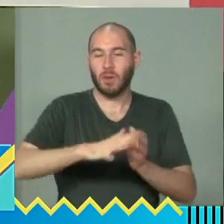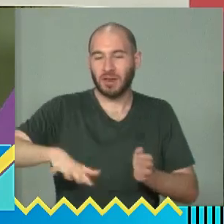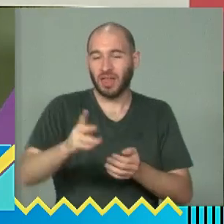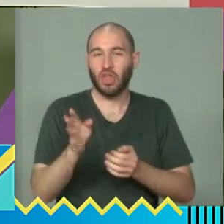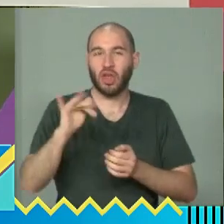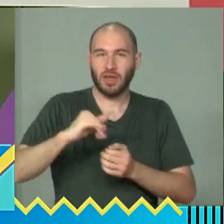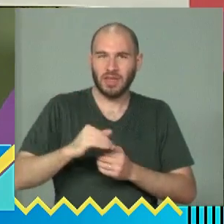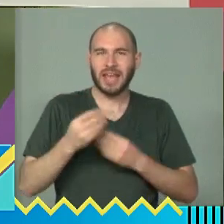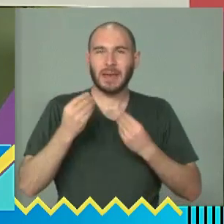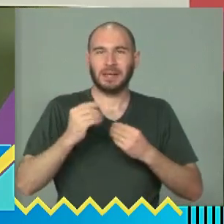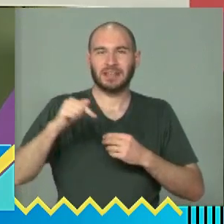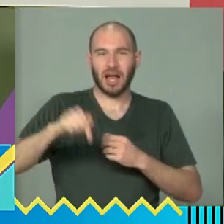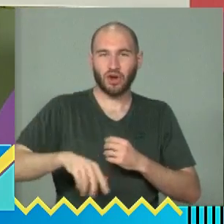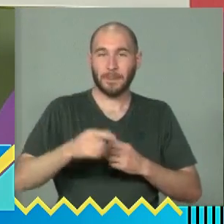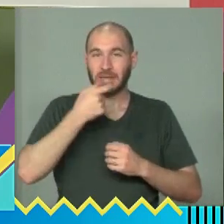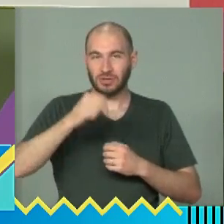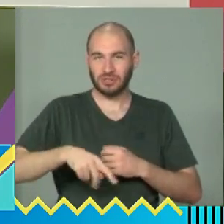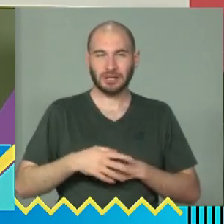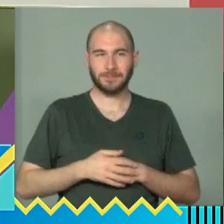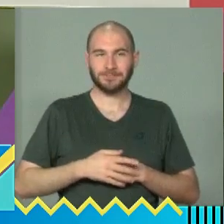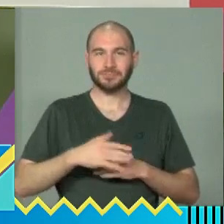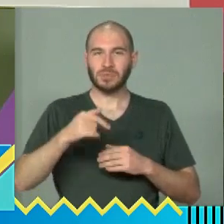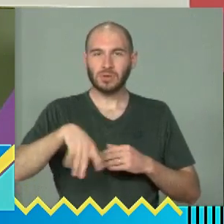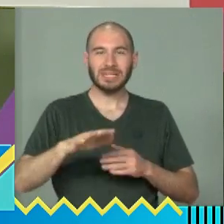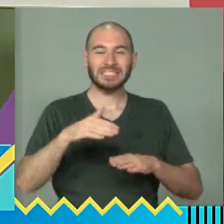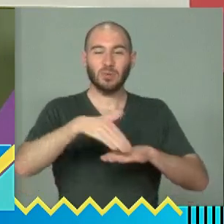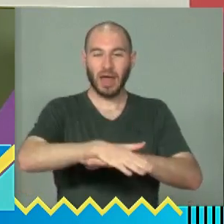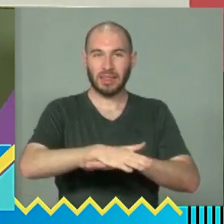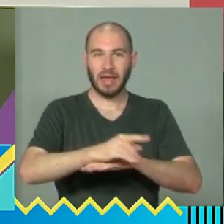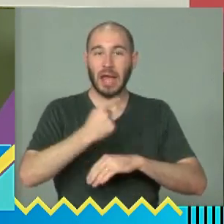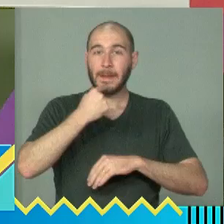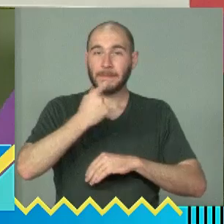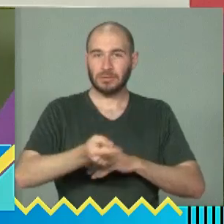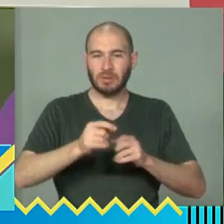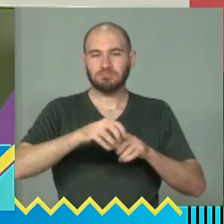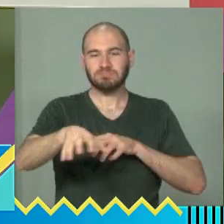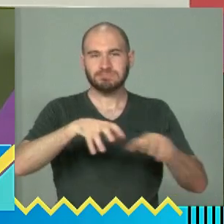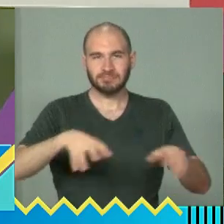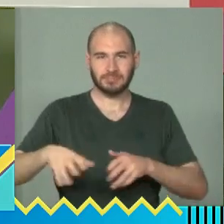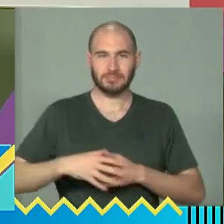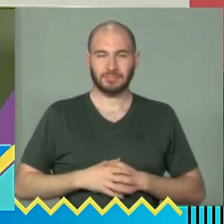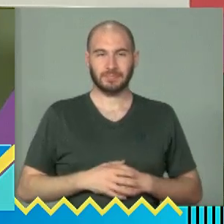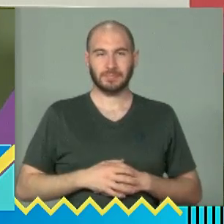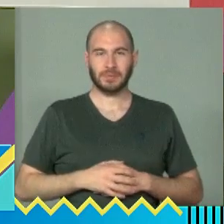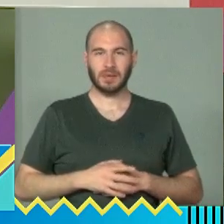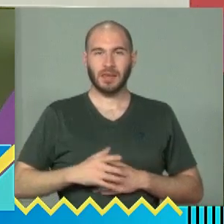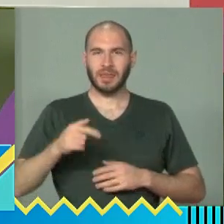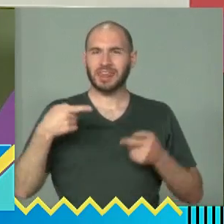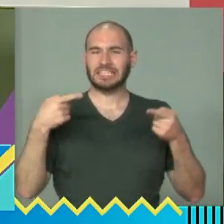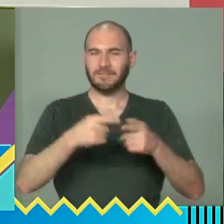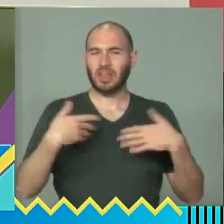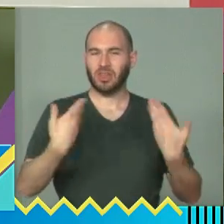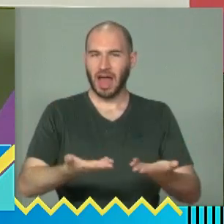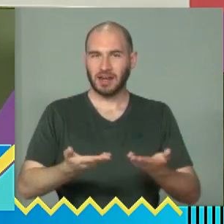día a día. ¿Qué nos pasa hoy acá en la provincia de Mendoza, específicamente en Ciudad? Le vamos a preguntar si se extendieron un poquito más. Bueno, se les dieron desafíos y